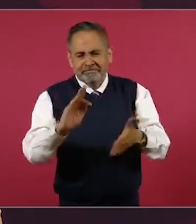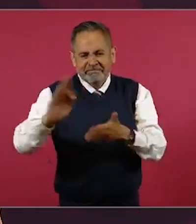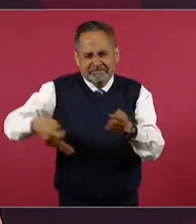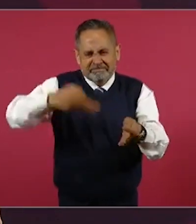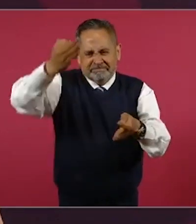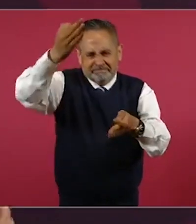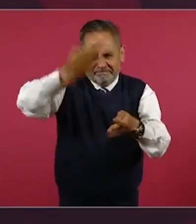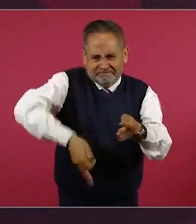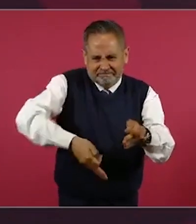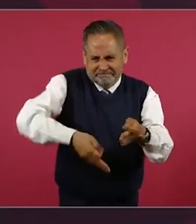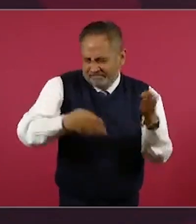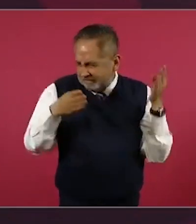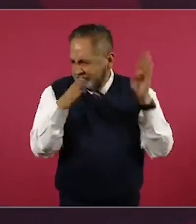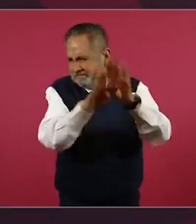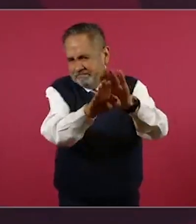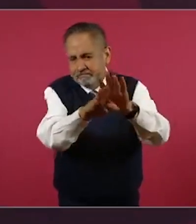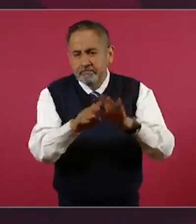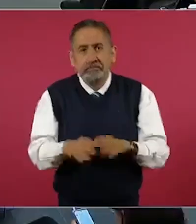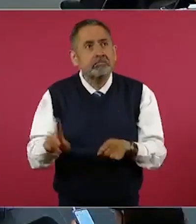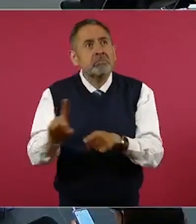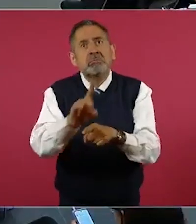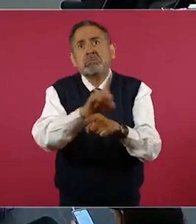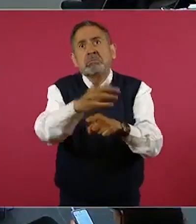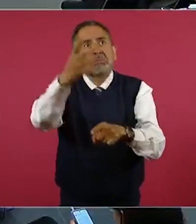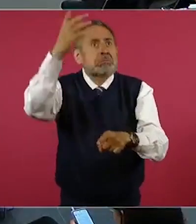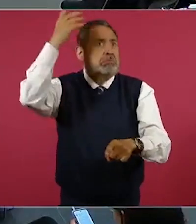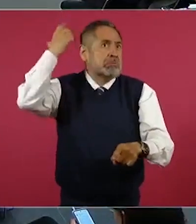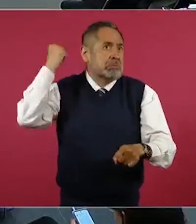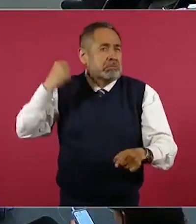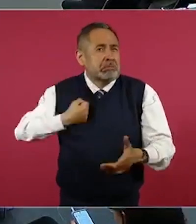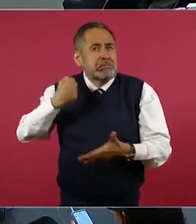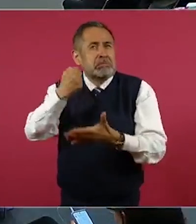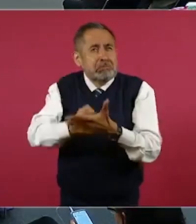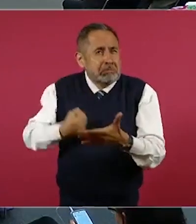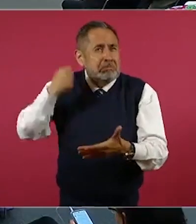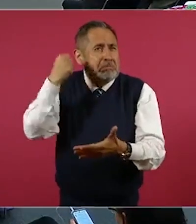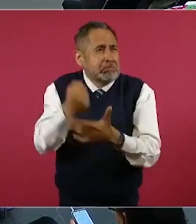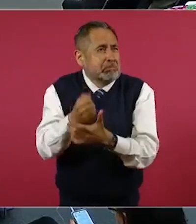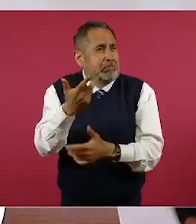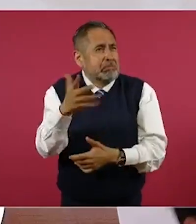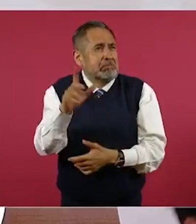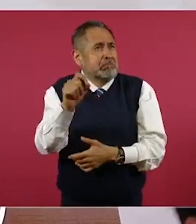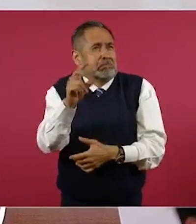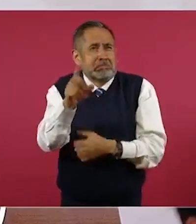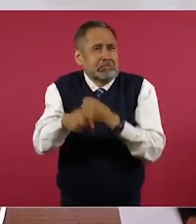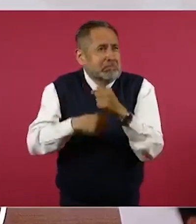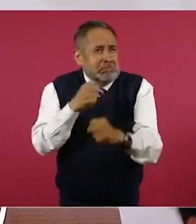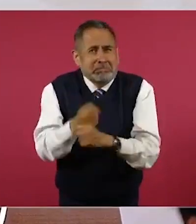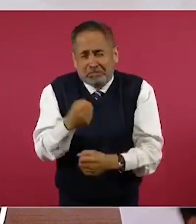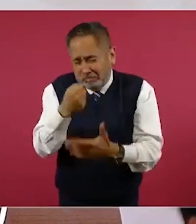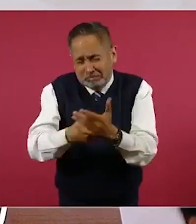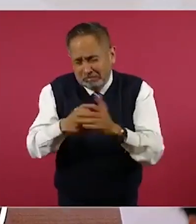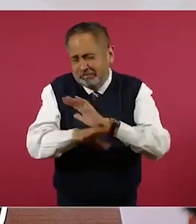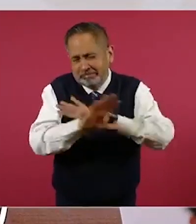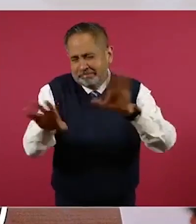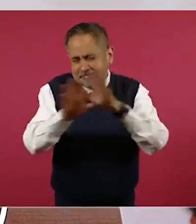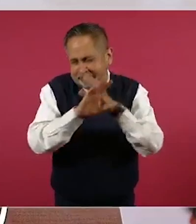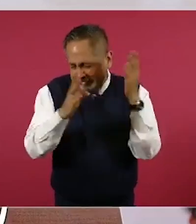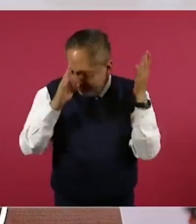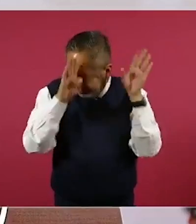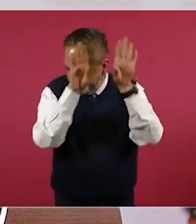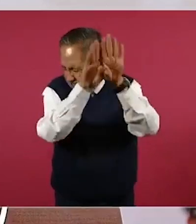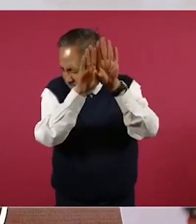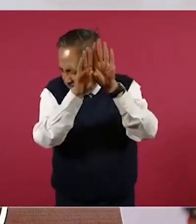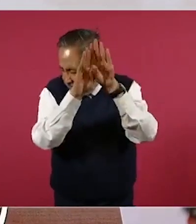actividad de lucha desde hace décadas y ya no quiero saber nada